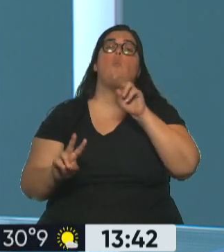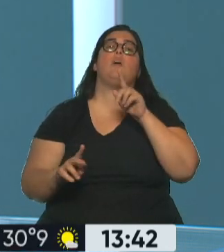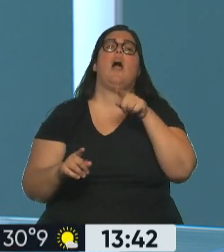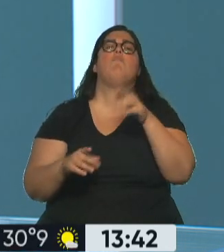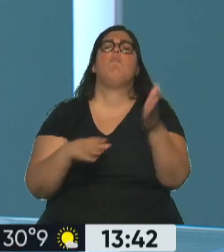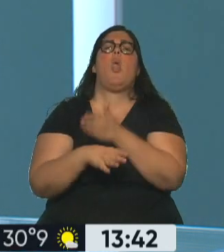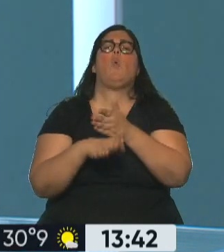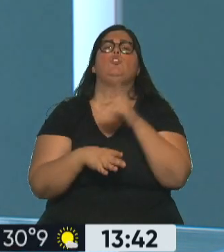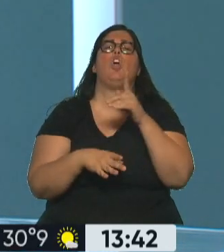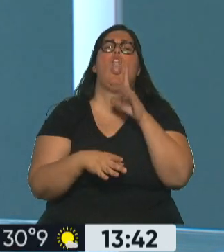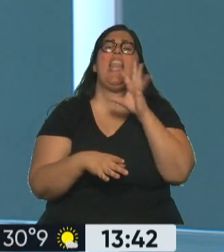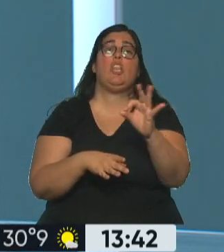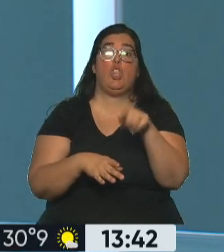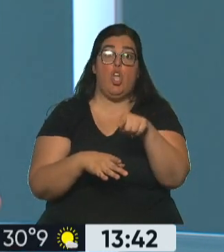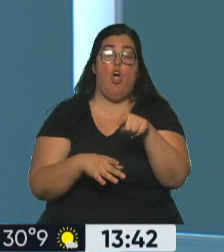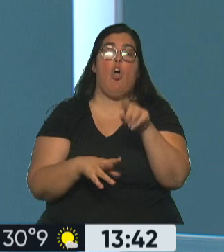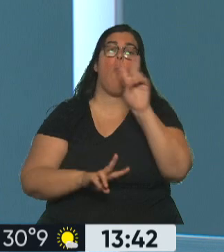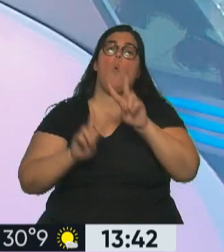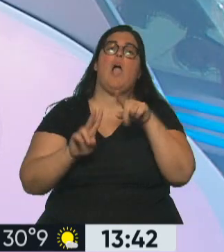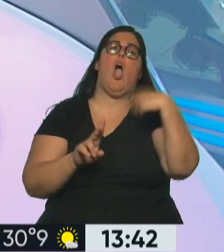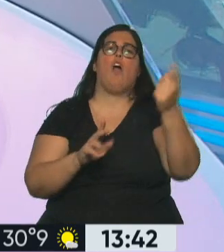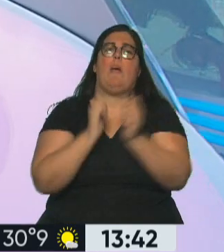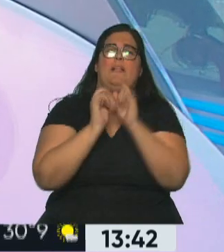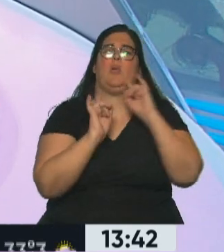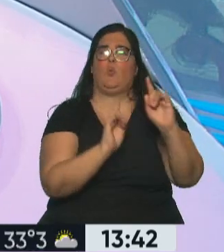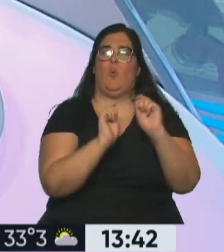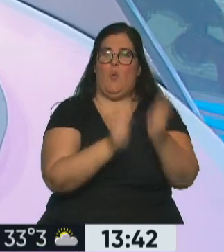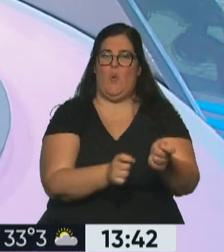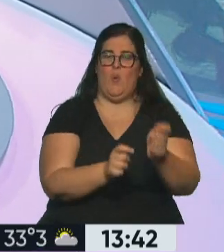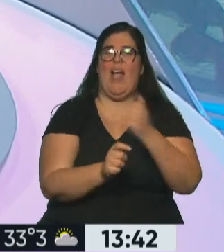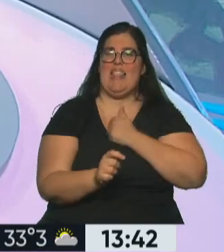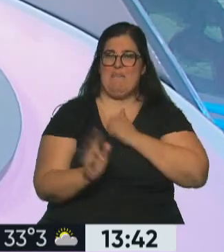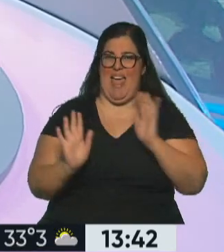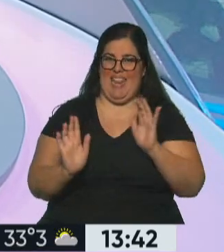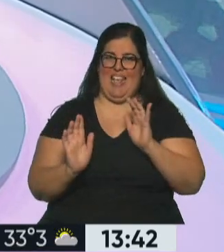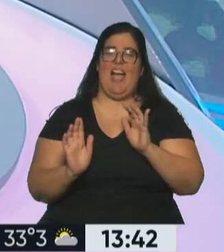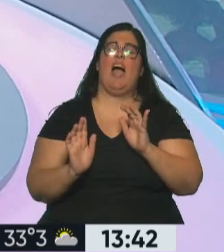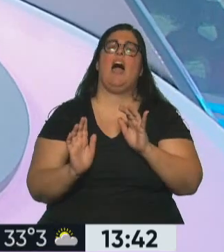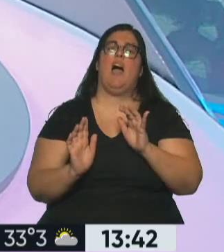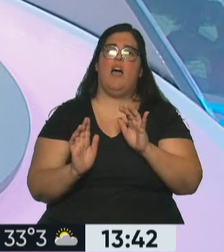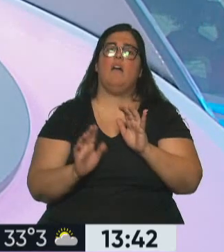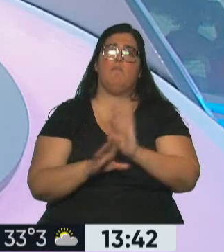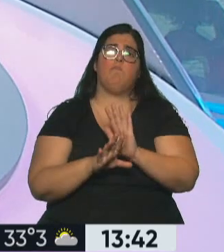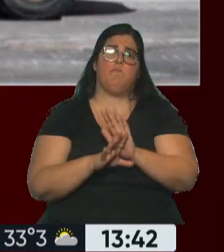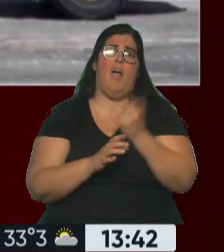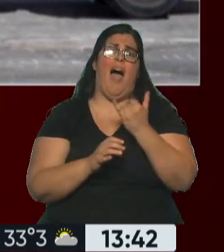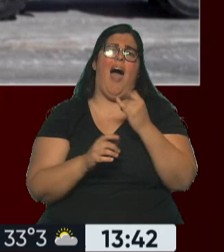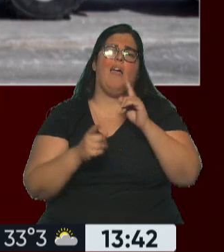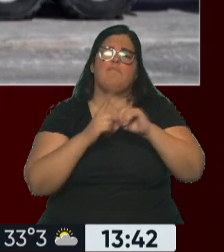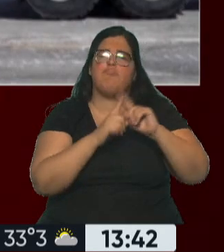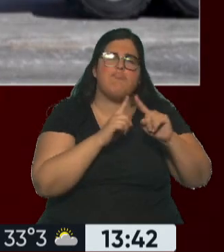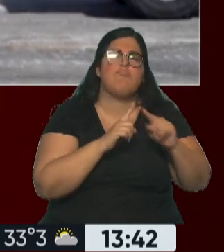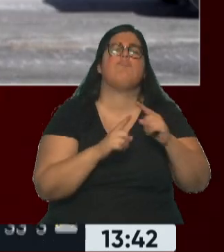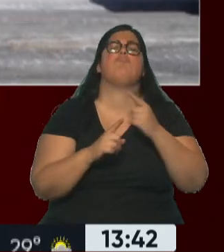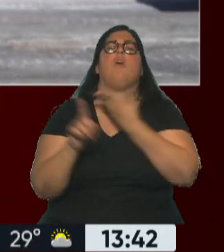producción de litio y de la producción en Catamarca, y mucho de ello tiene a un entramado elitario provincial